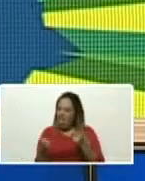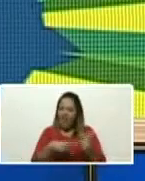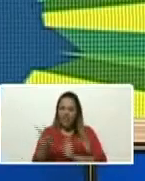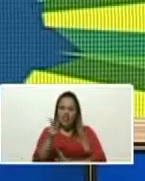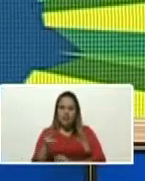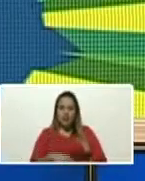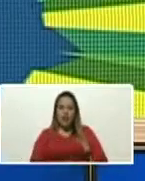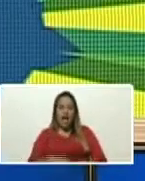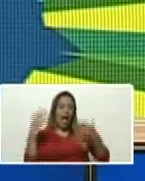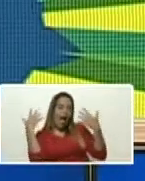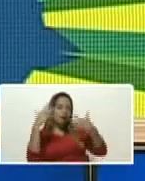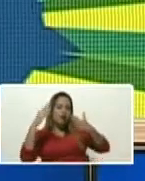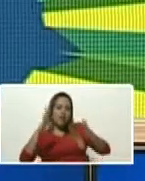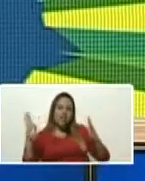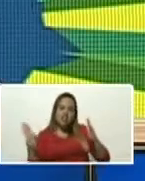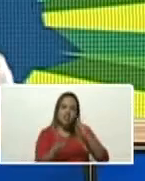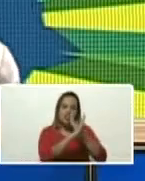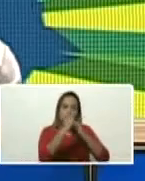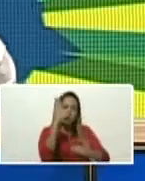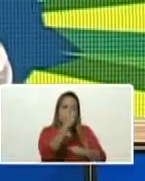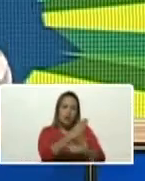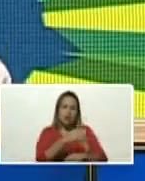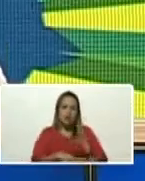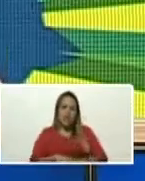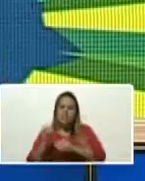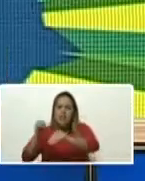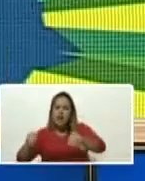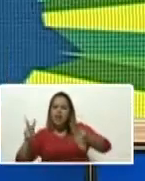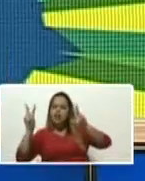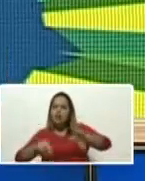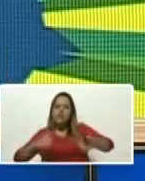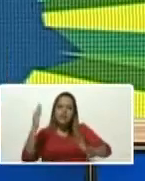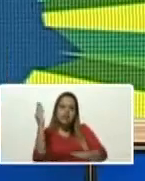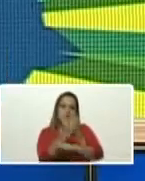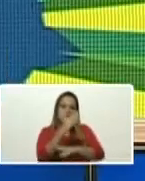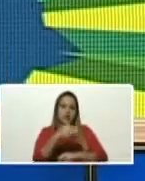Aplaudía las sanciones, llamaba a nuevas sanciones.